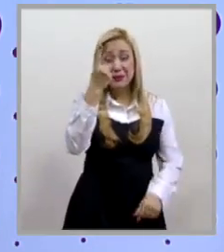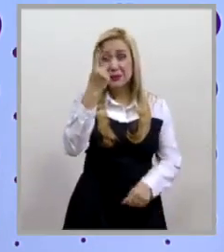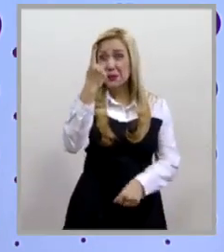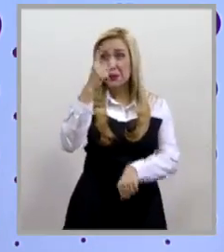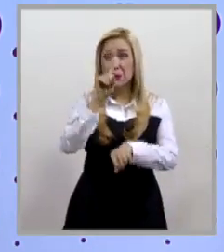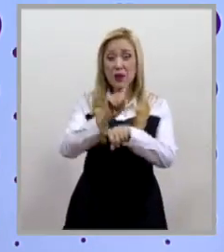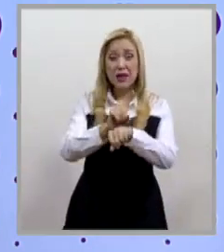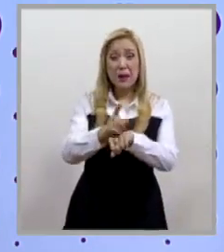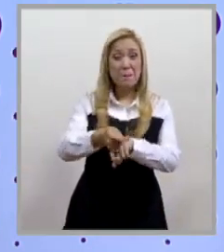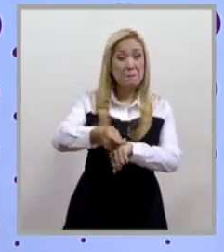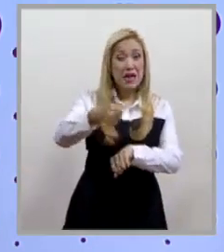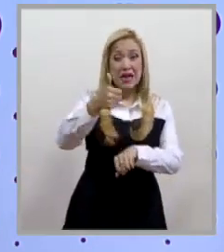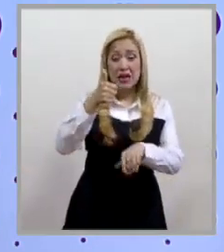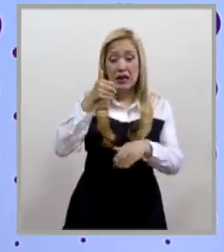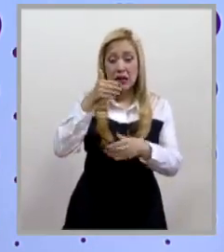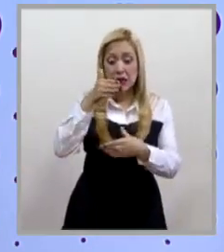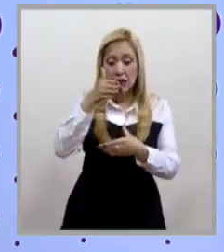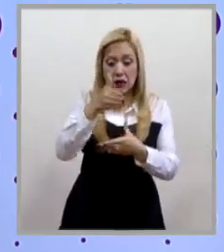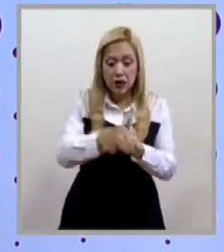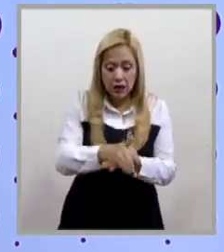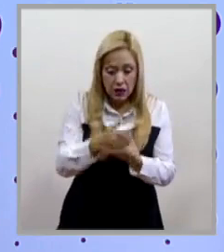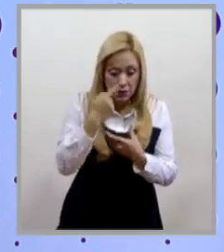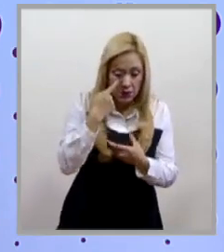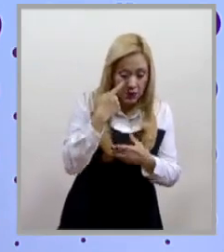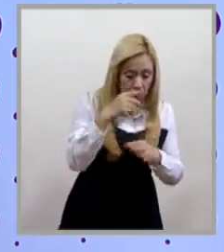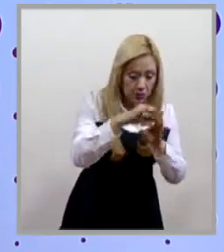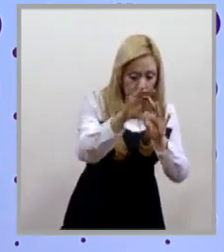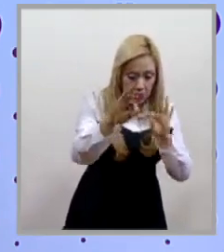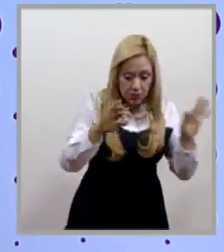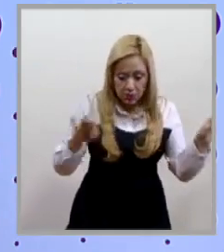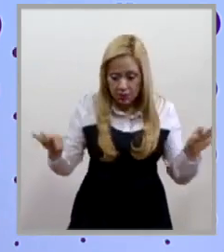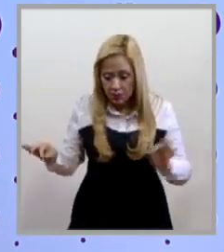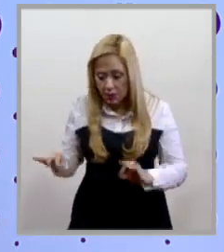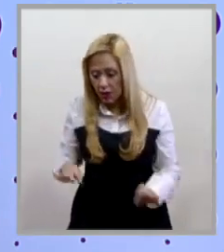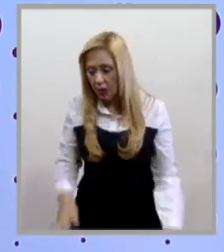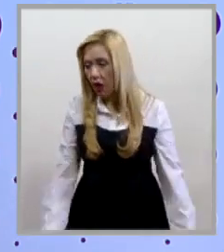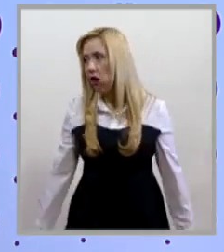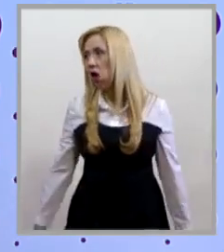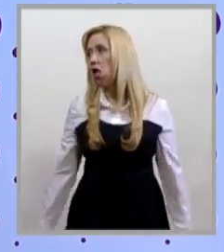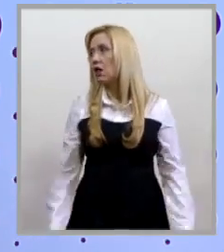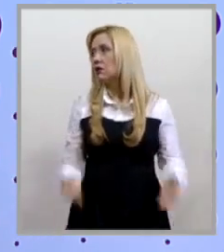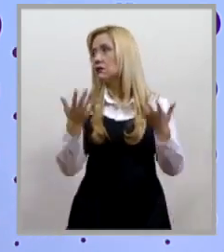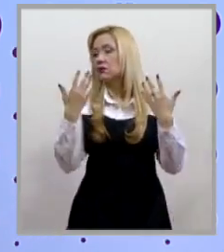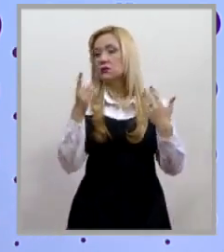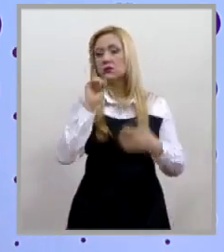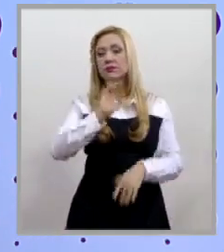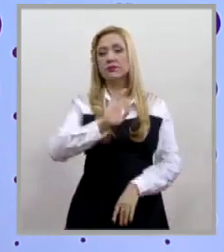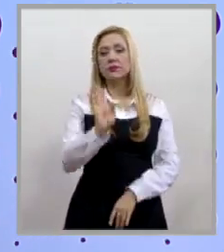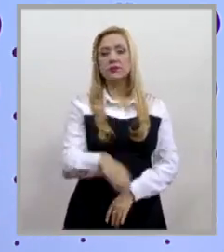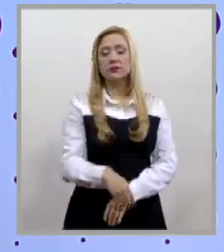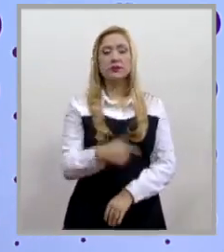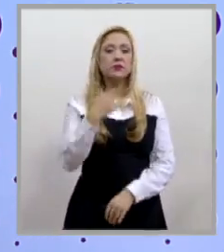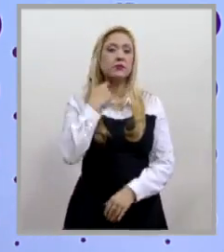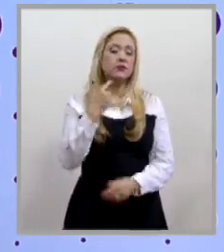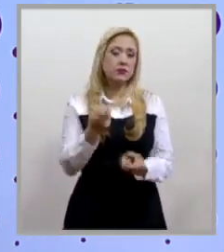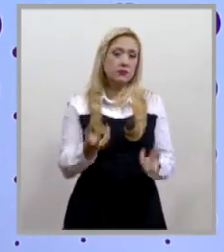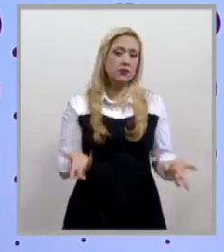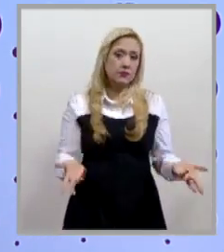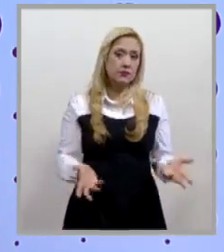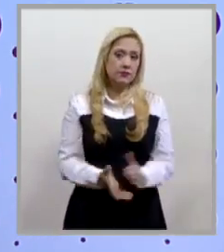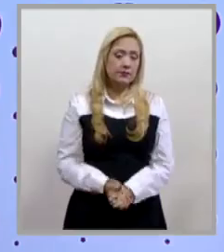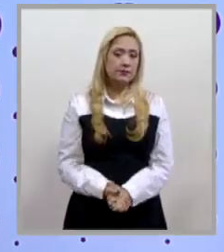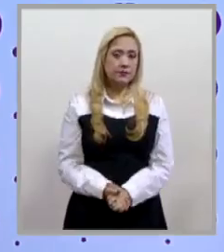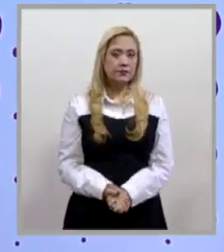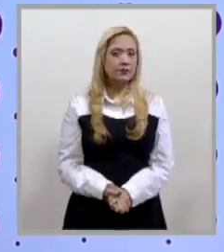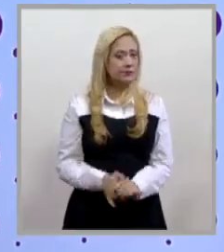ver, analizar ese homicidio, esa Claro. muerte, ese feminicidio, la muerte de una mujer, ¿no? No sé si Permíteme, con esto contestas.